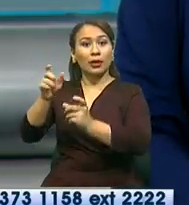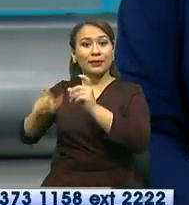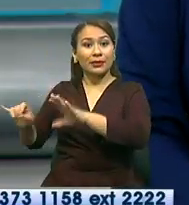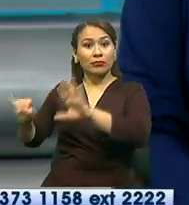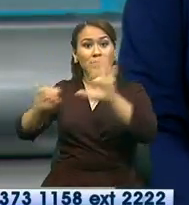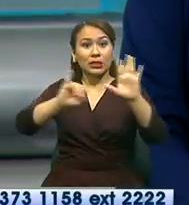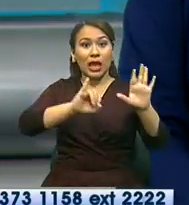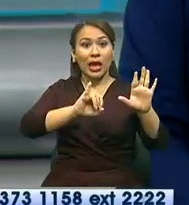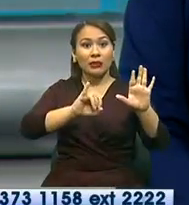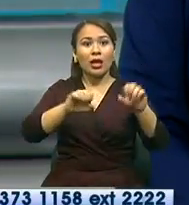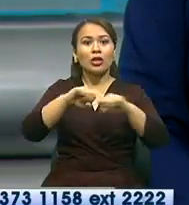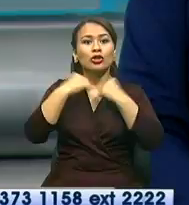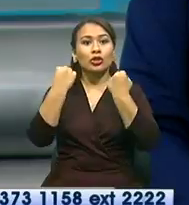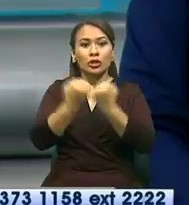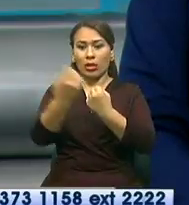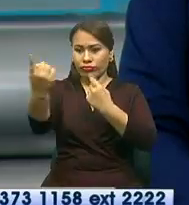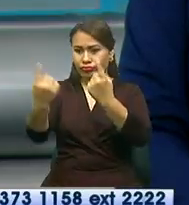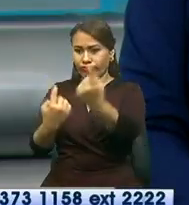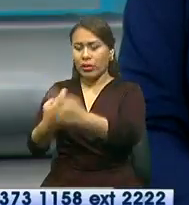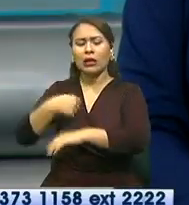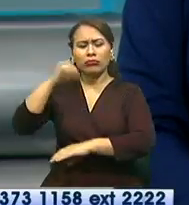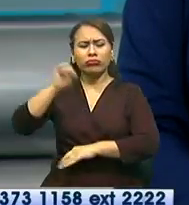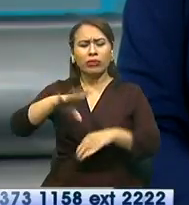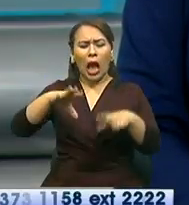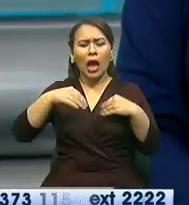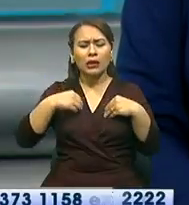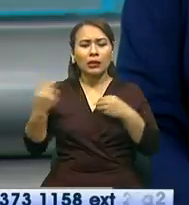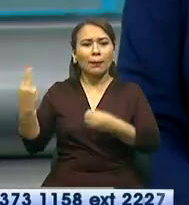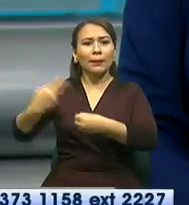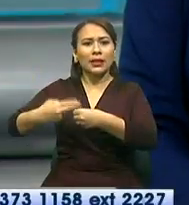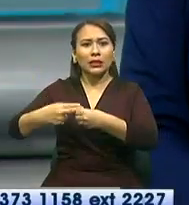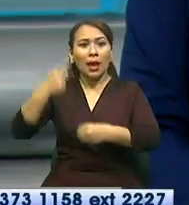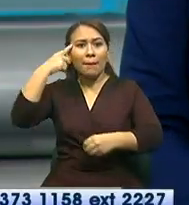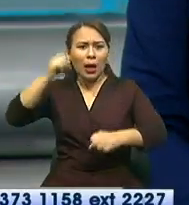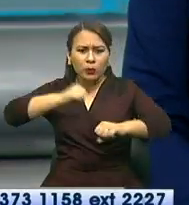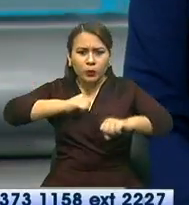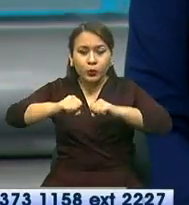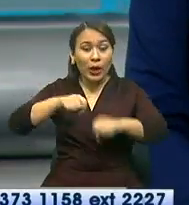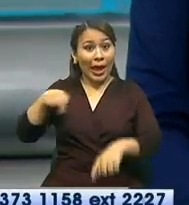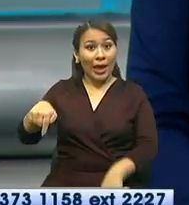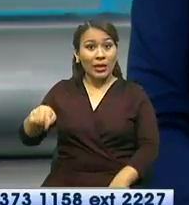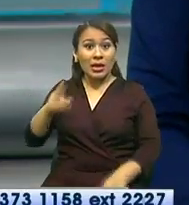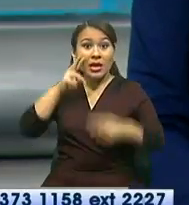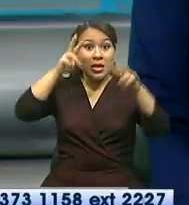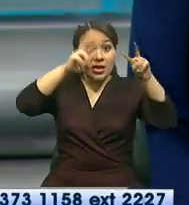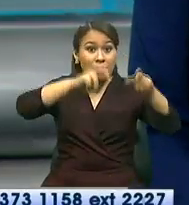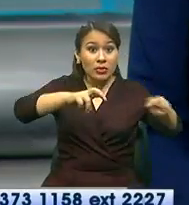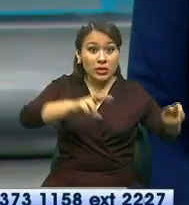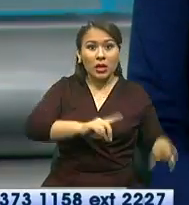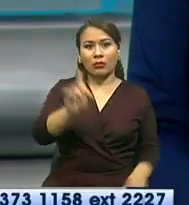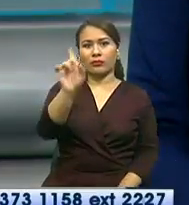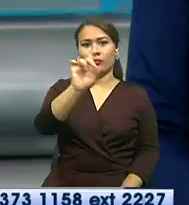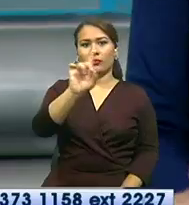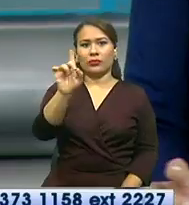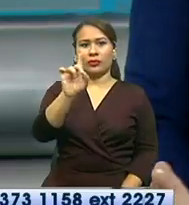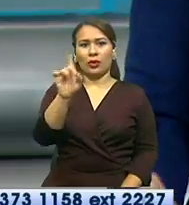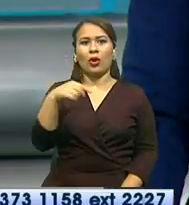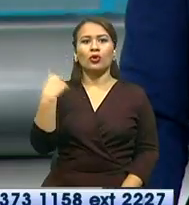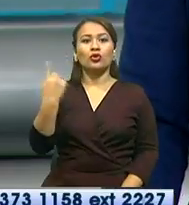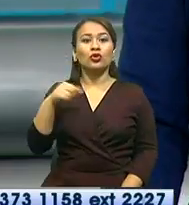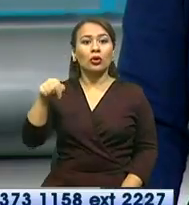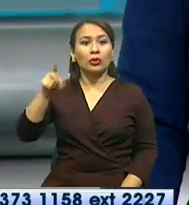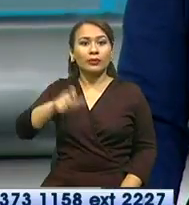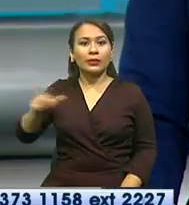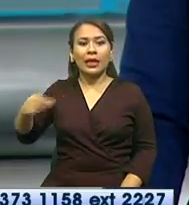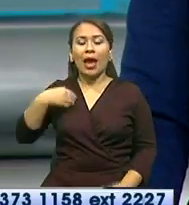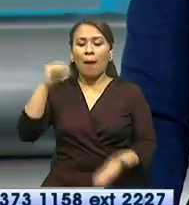integrantes de la sociedad civil aceptaron la propuesta del mandatario. Este frente no podrá investigar, pues su ámbito de acción será únicamente el de